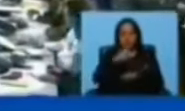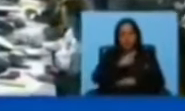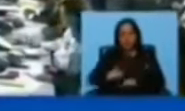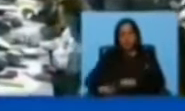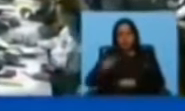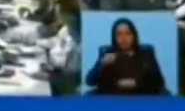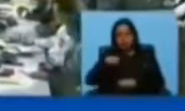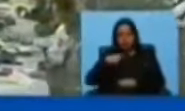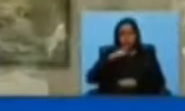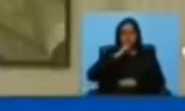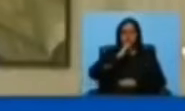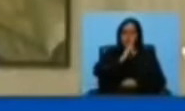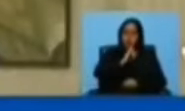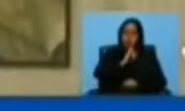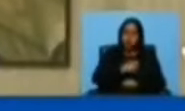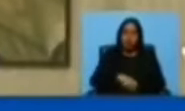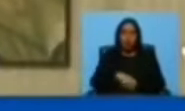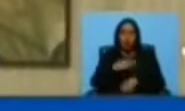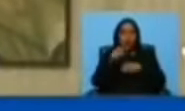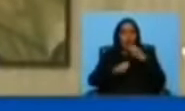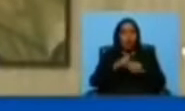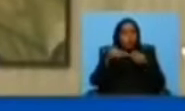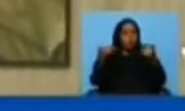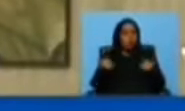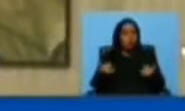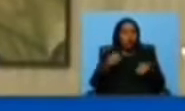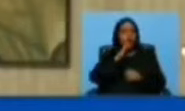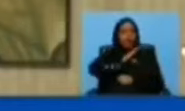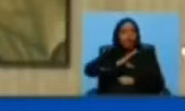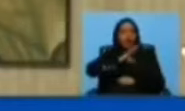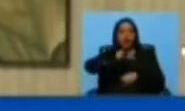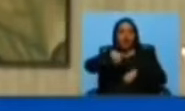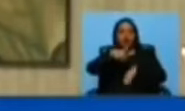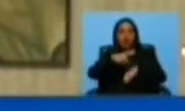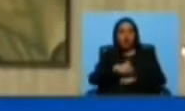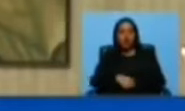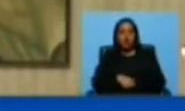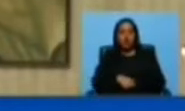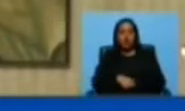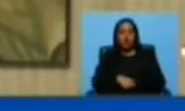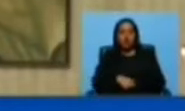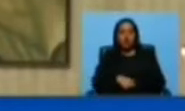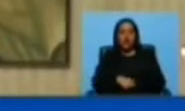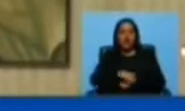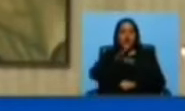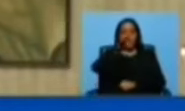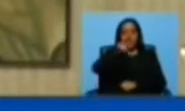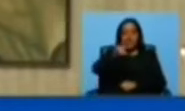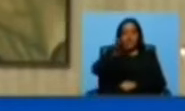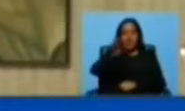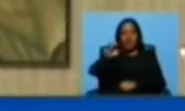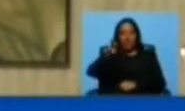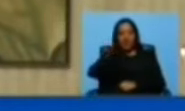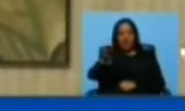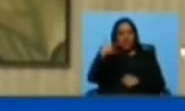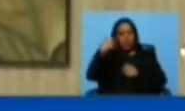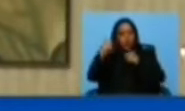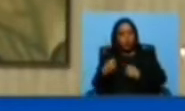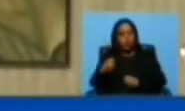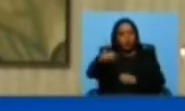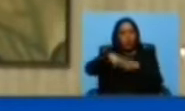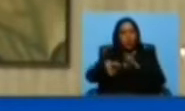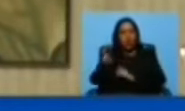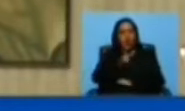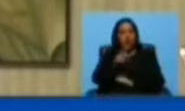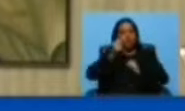ordeno la creación inmediata del Consejo Nacional de ciberseguridad de Venezuela para